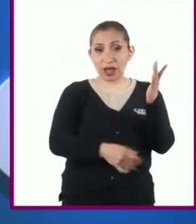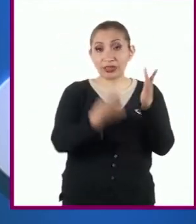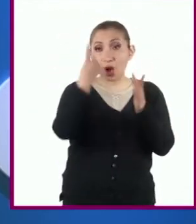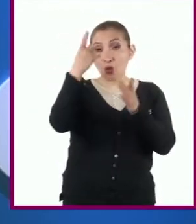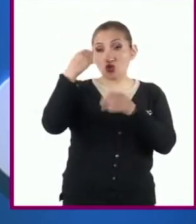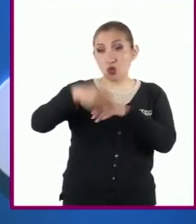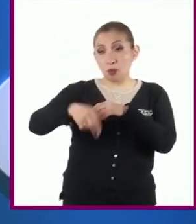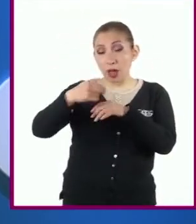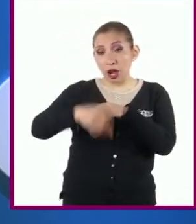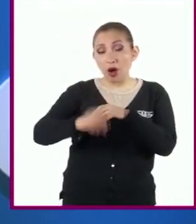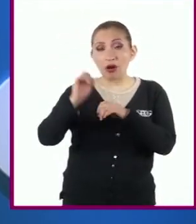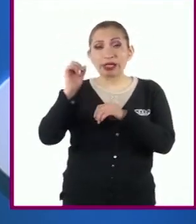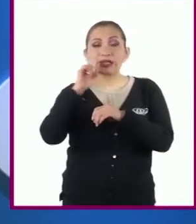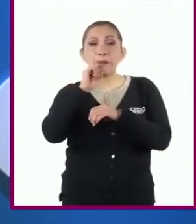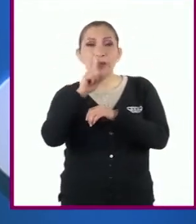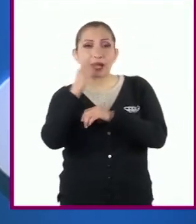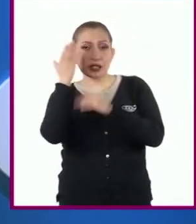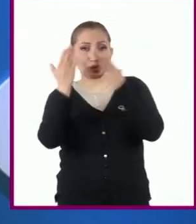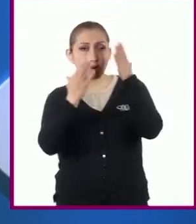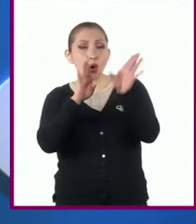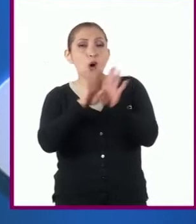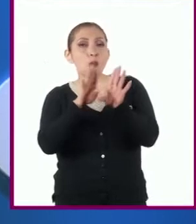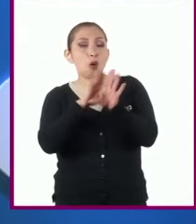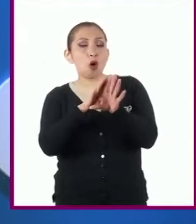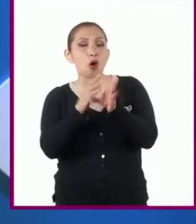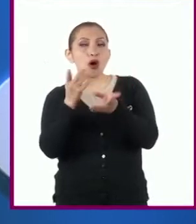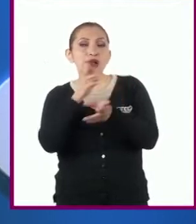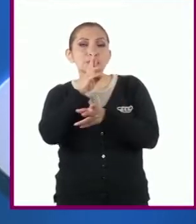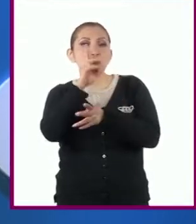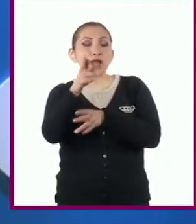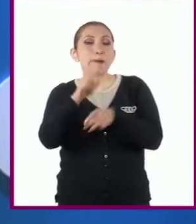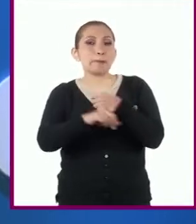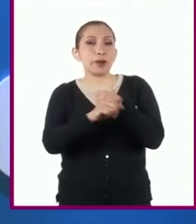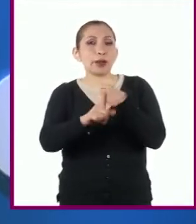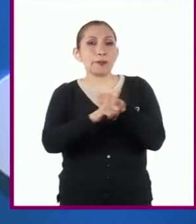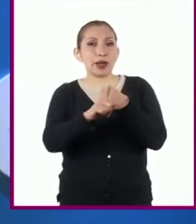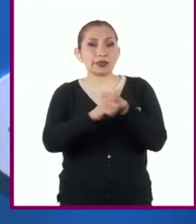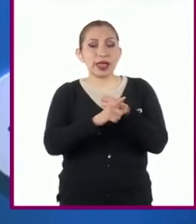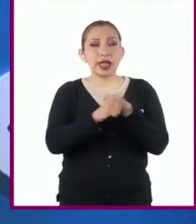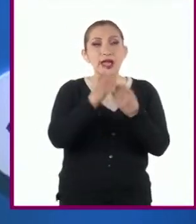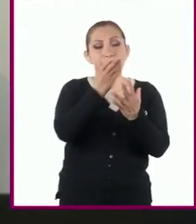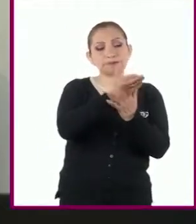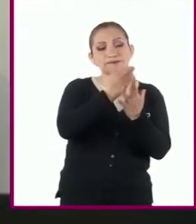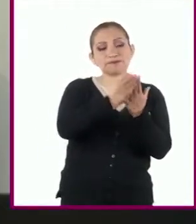valor, y estudiaremos cómo resolver problemas de reparto proporcional.